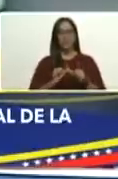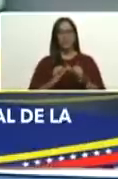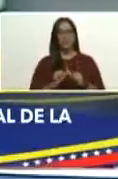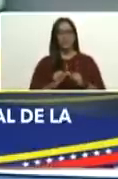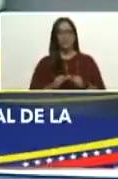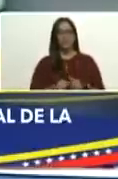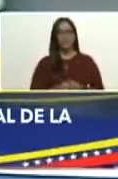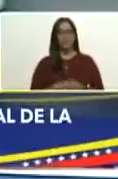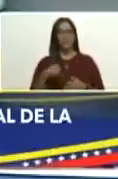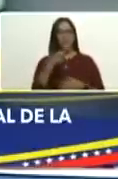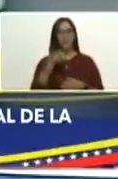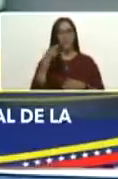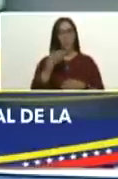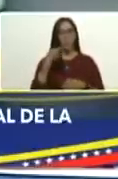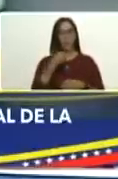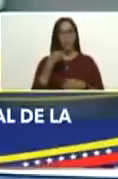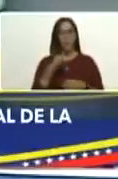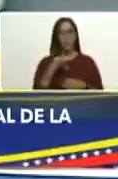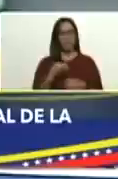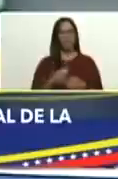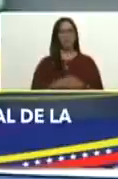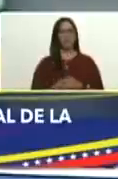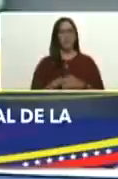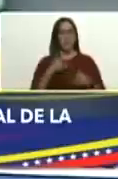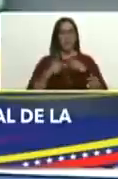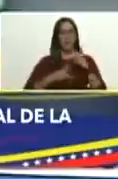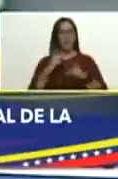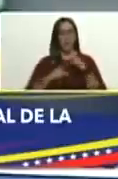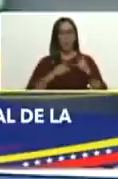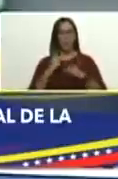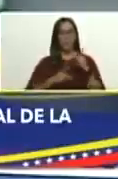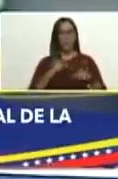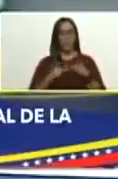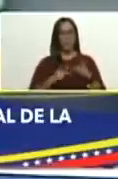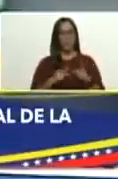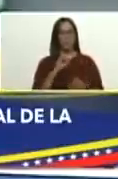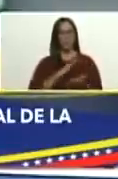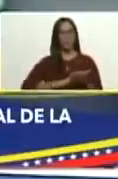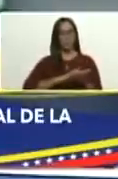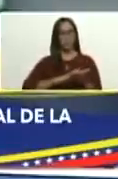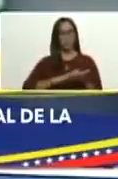y buscando en el encadenamiento productivo las soluciones.